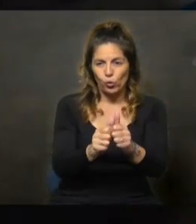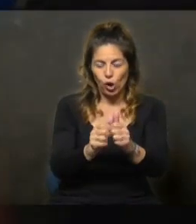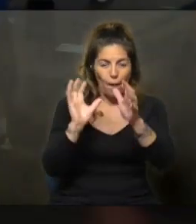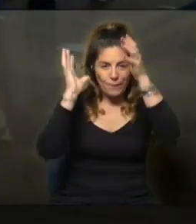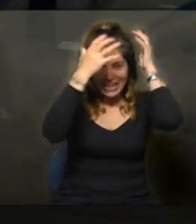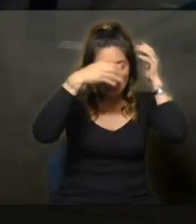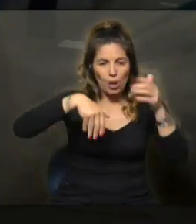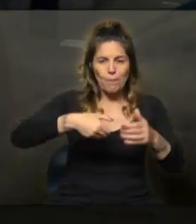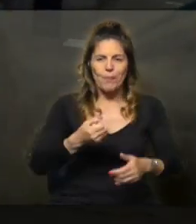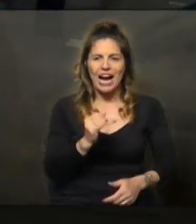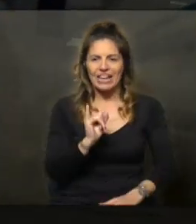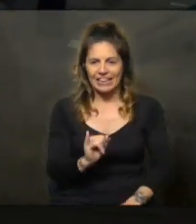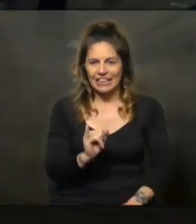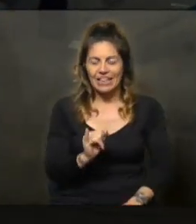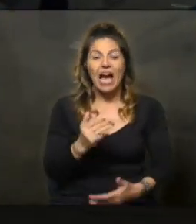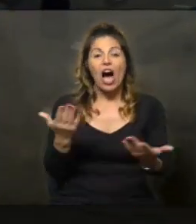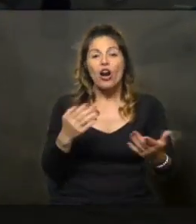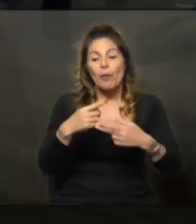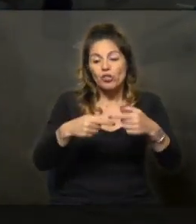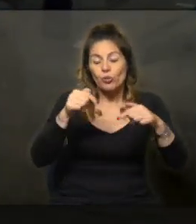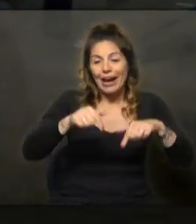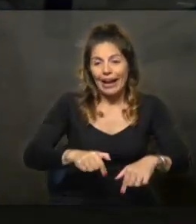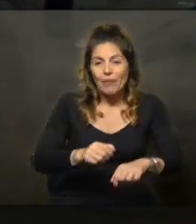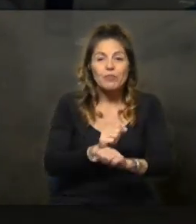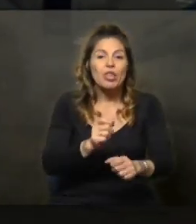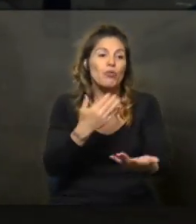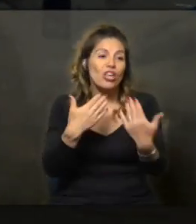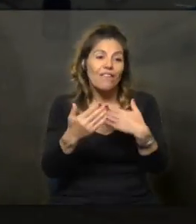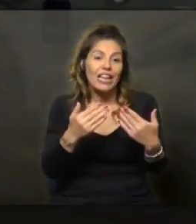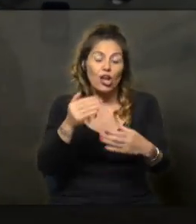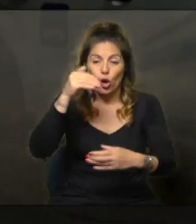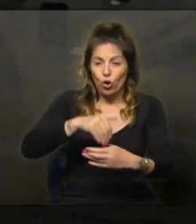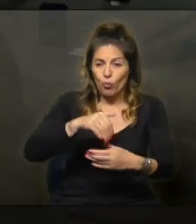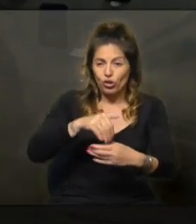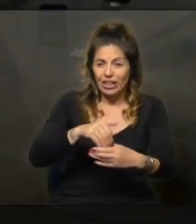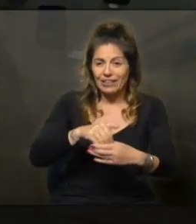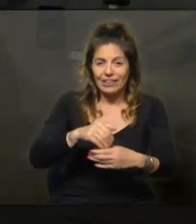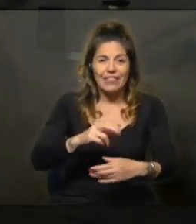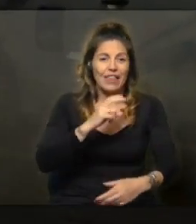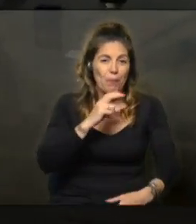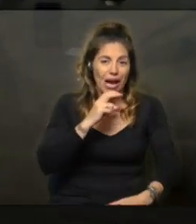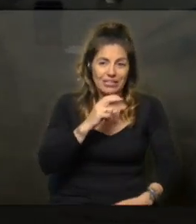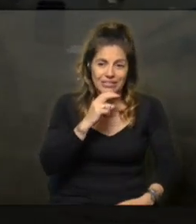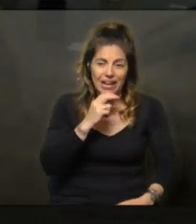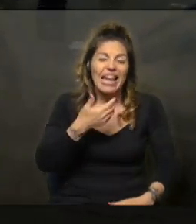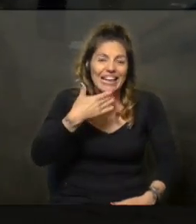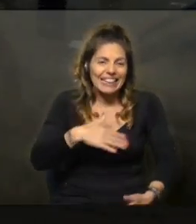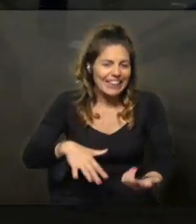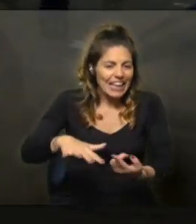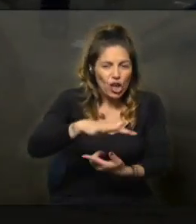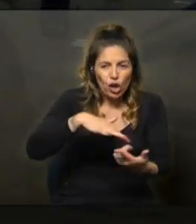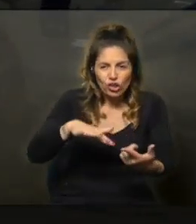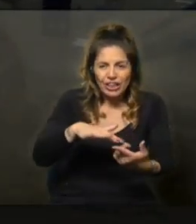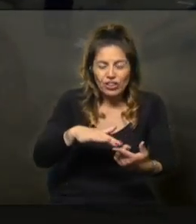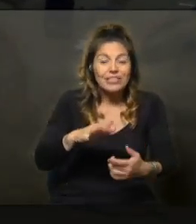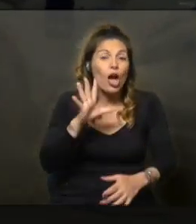ustedes tratar de hacer alguna nota también con los votantes de de Sergio masa perdón hay que entender el contexto Así que vamos